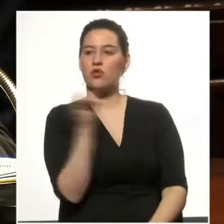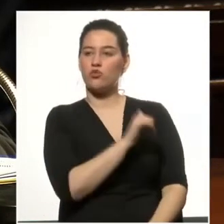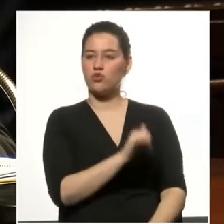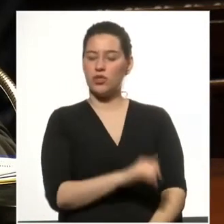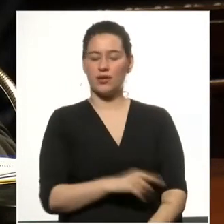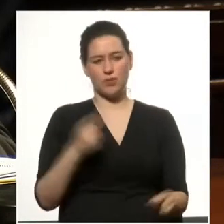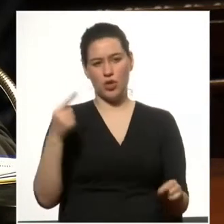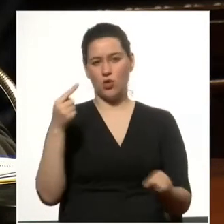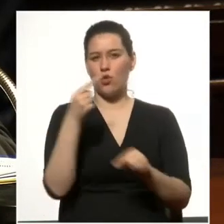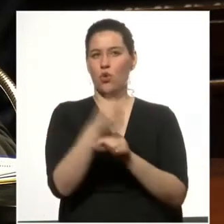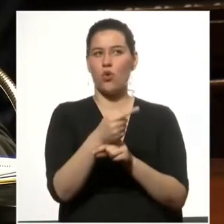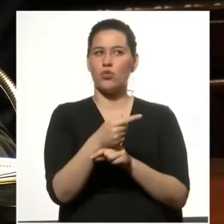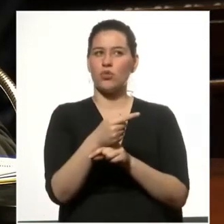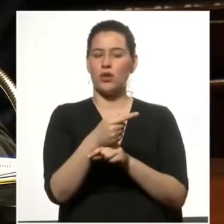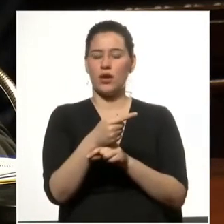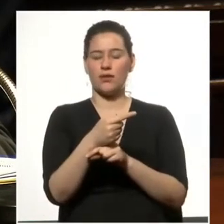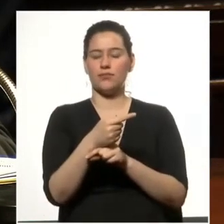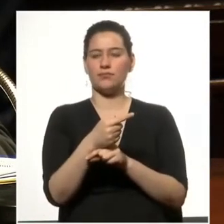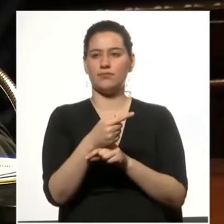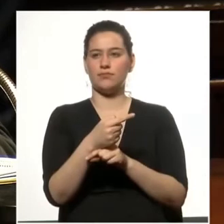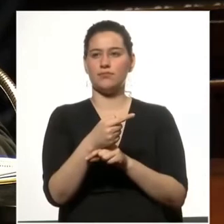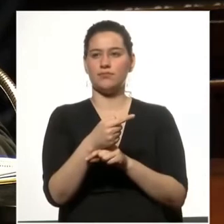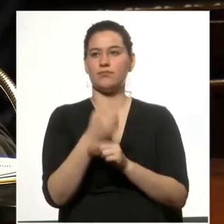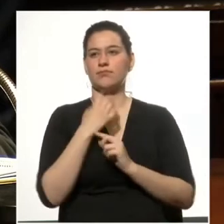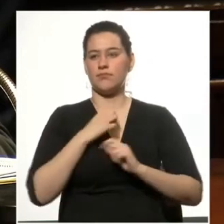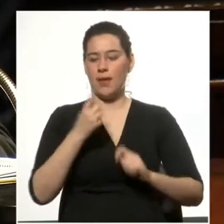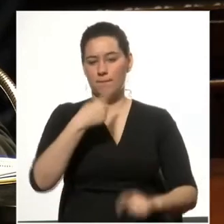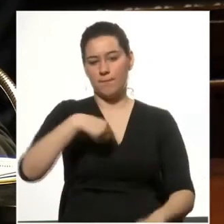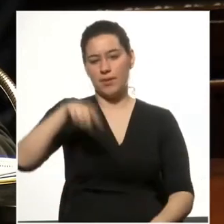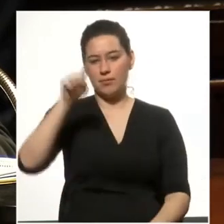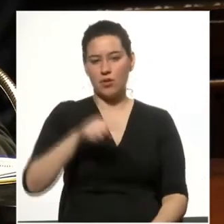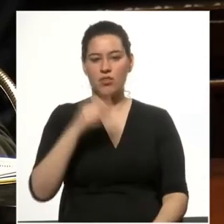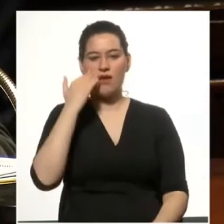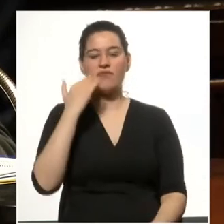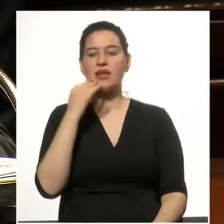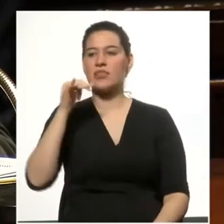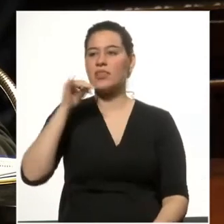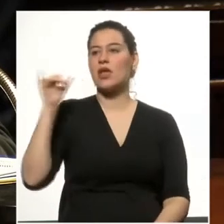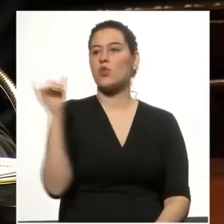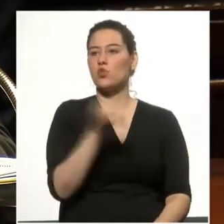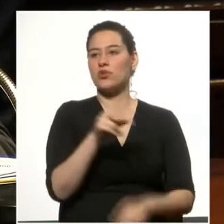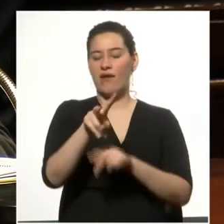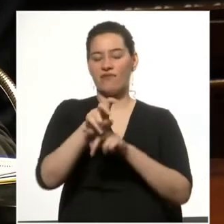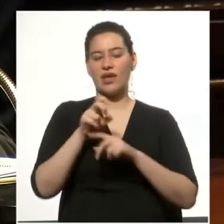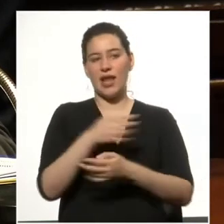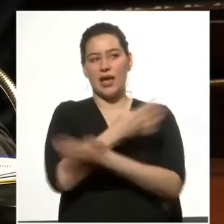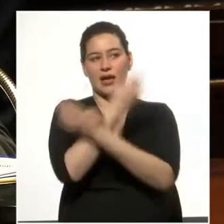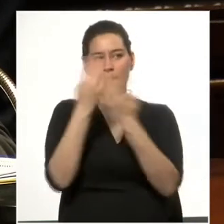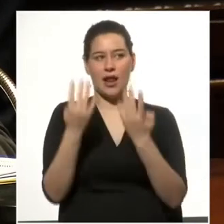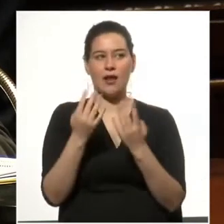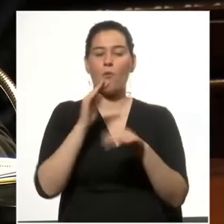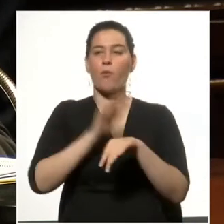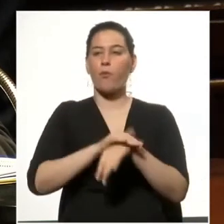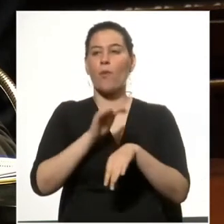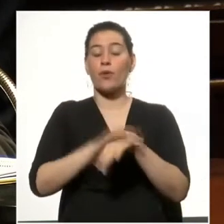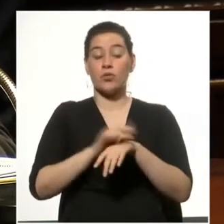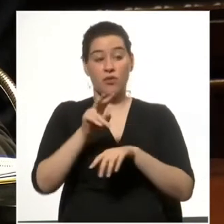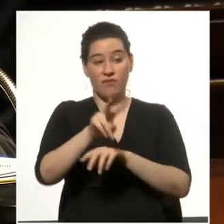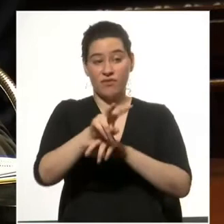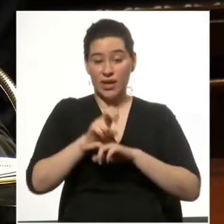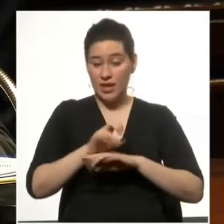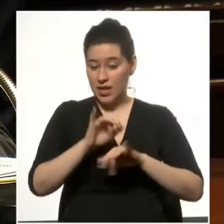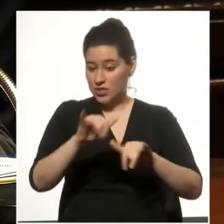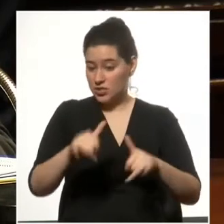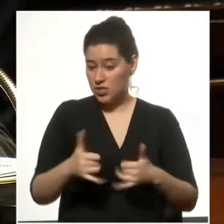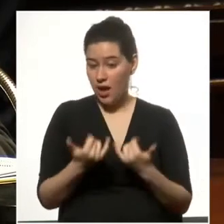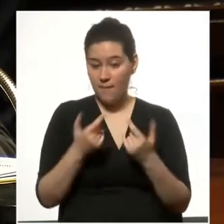clara contradicción que el doctor Toma hace el 1 de abril la denuncia ante la Fiscalía General, cuando en Fiscalía dijo que